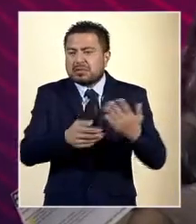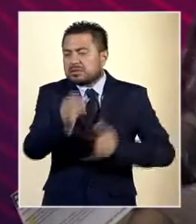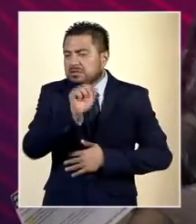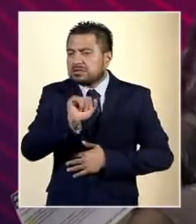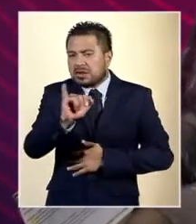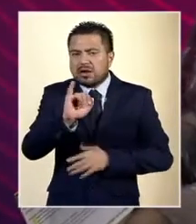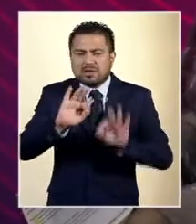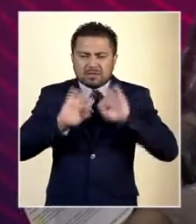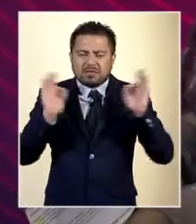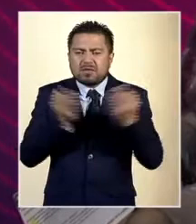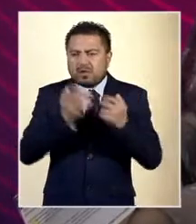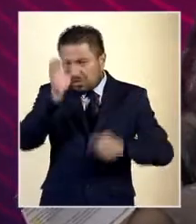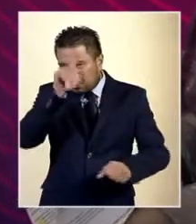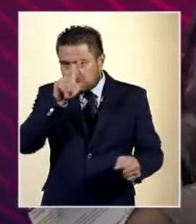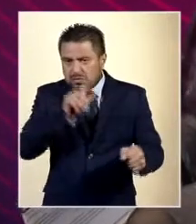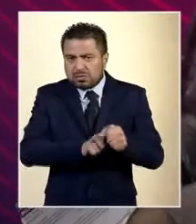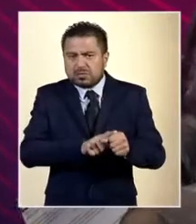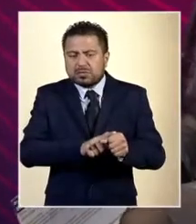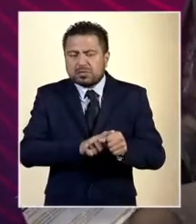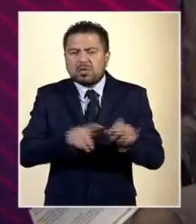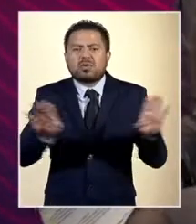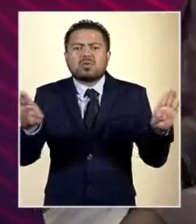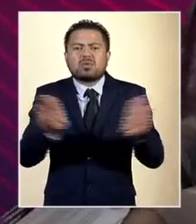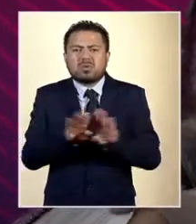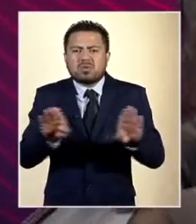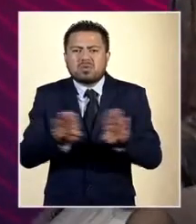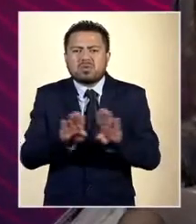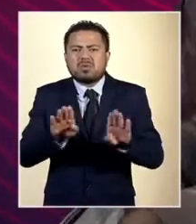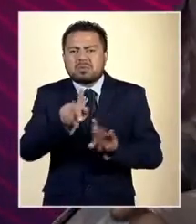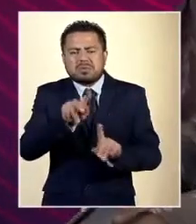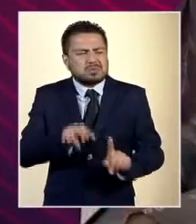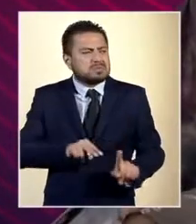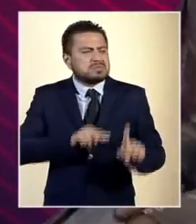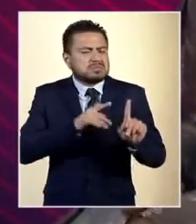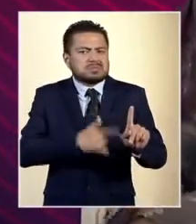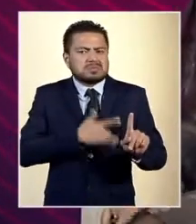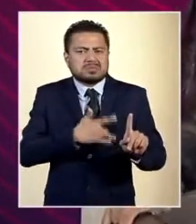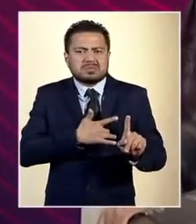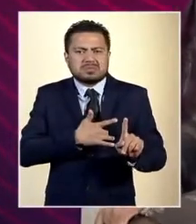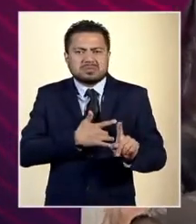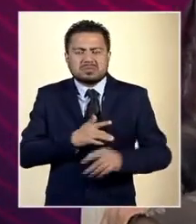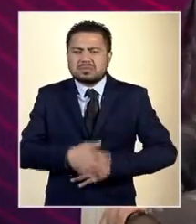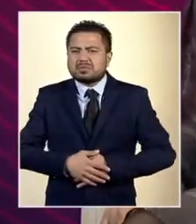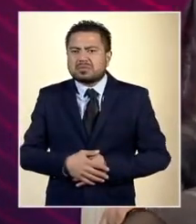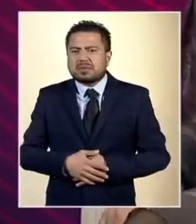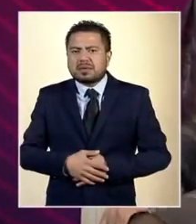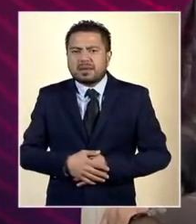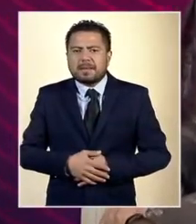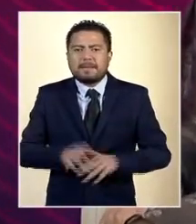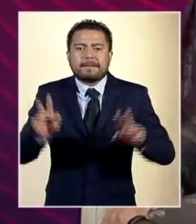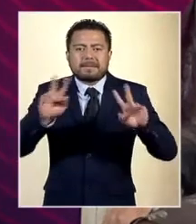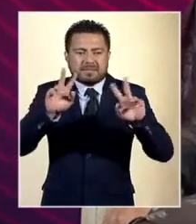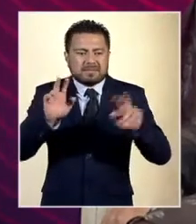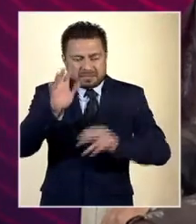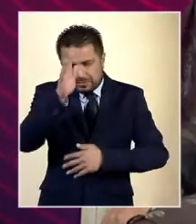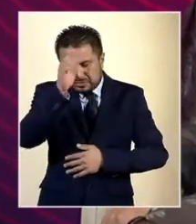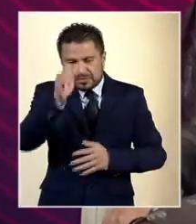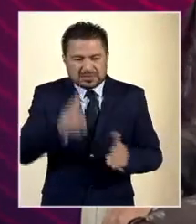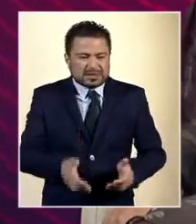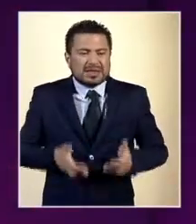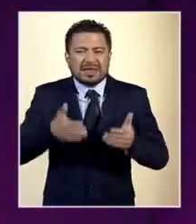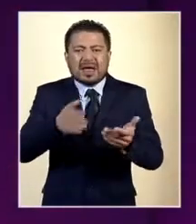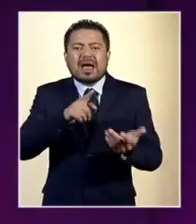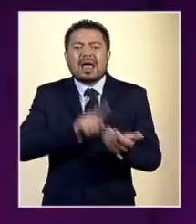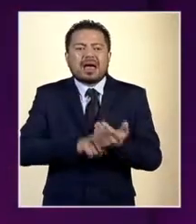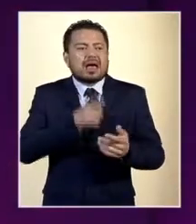de una formación cultural. ¿Cómo lo ves? Pues bueno, el término de poblaciones callejeras